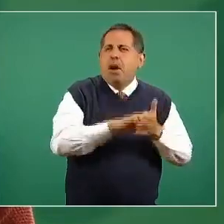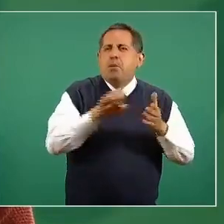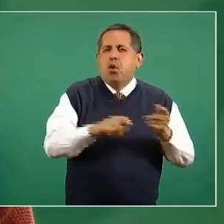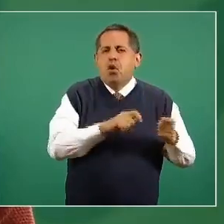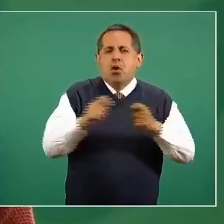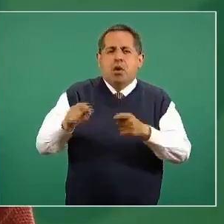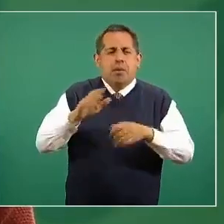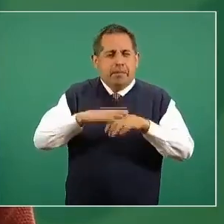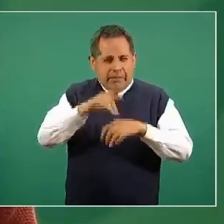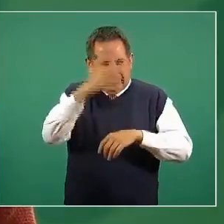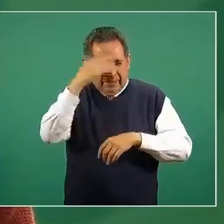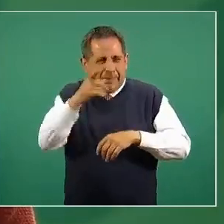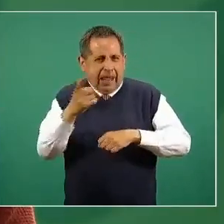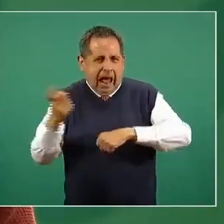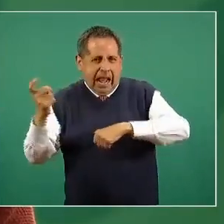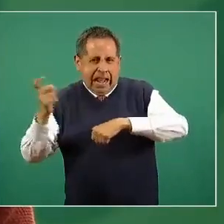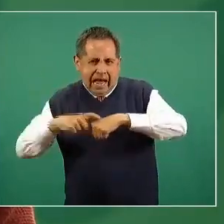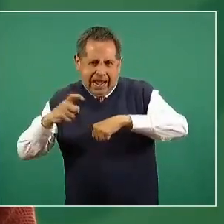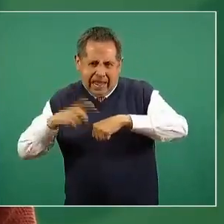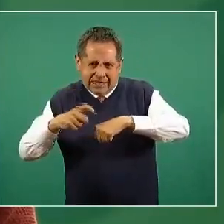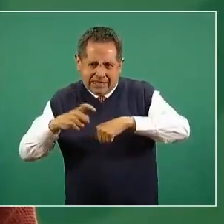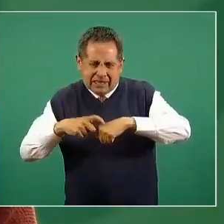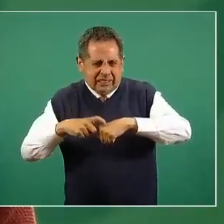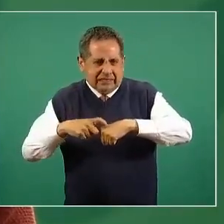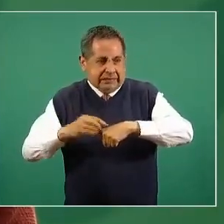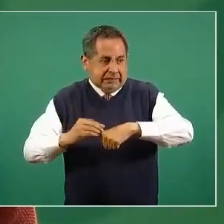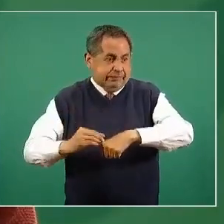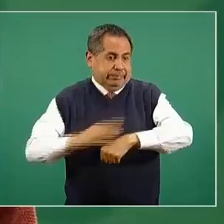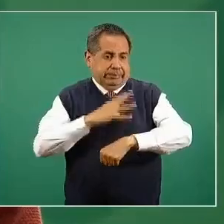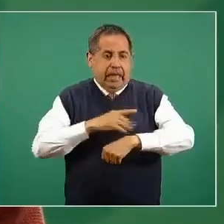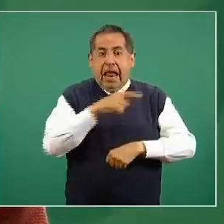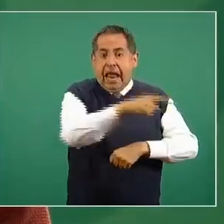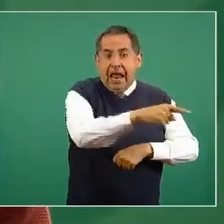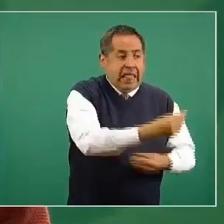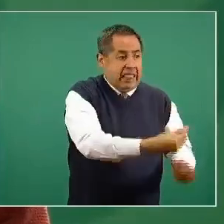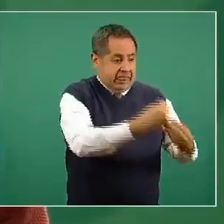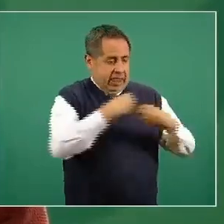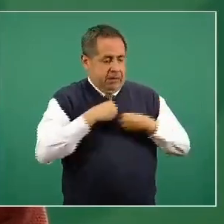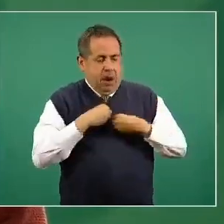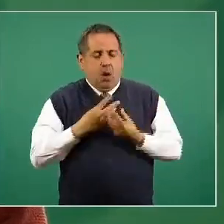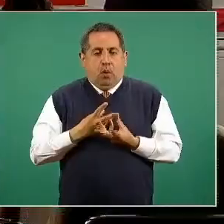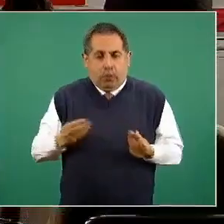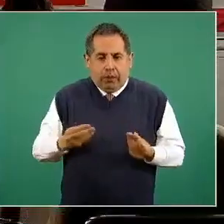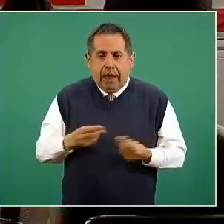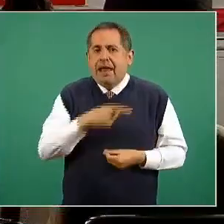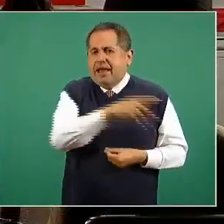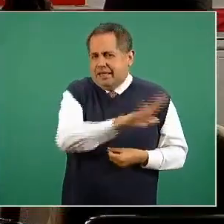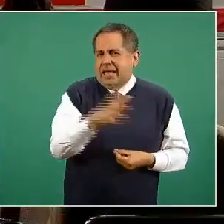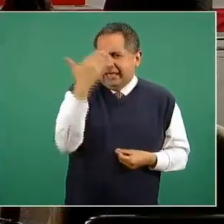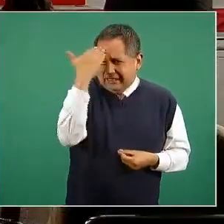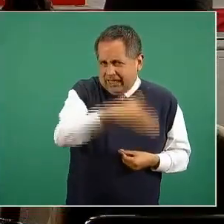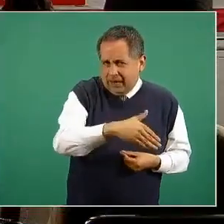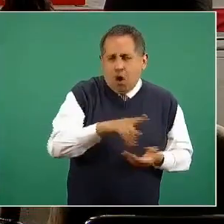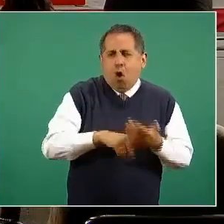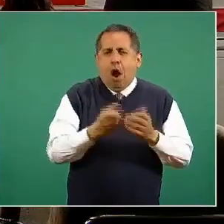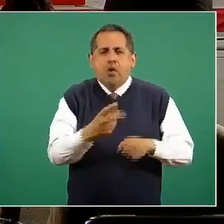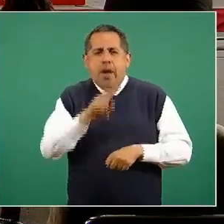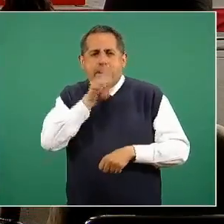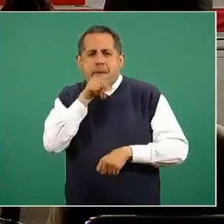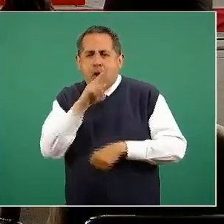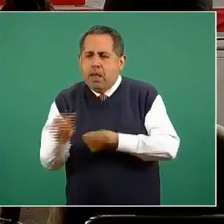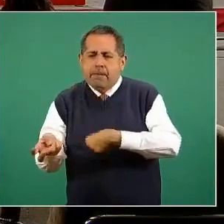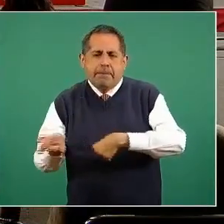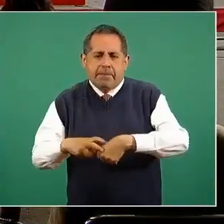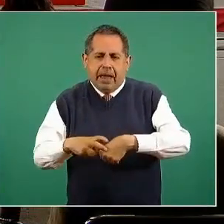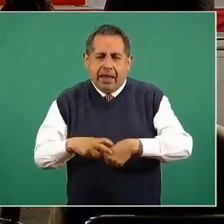las picaduras de alacrán y otros arácnidos y también víboras. Y el grupo científico con el que